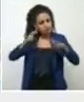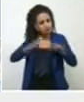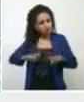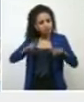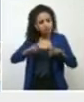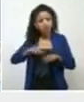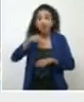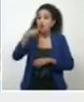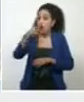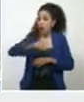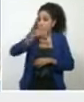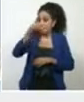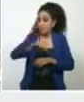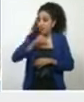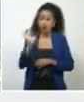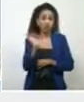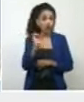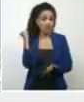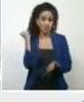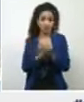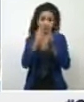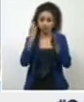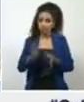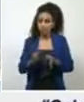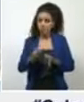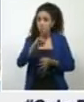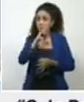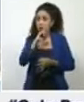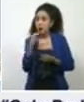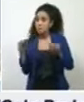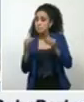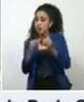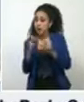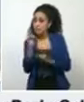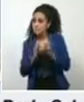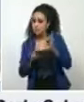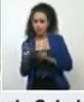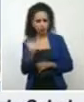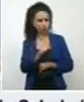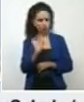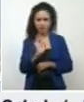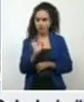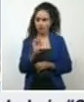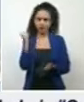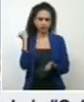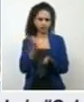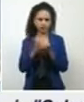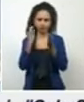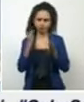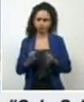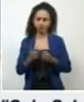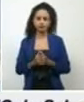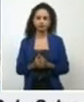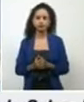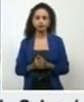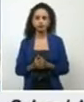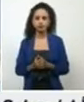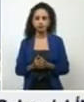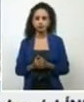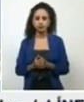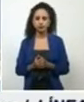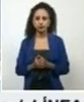que ellos no tienen prueba de que sea una vía de transmisión la lactancia materna por la